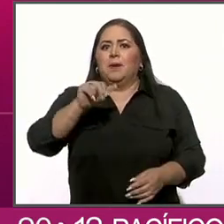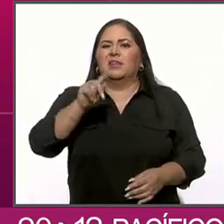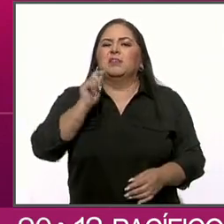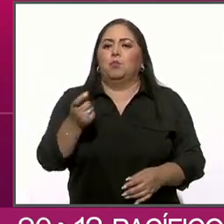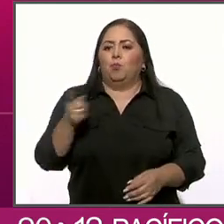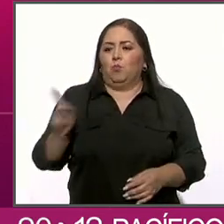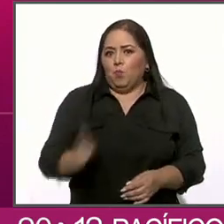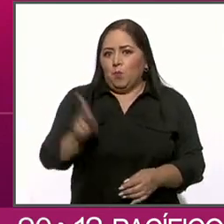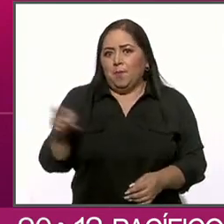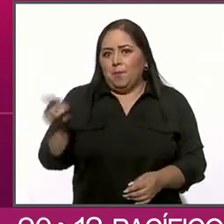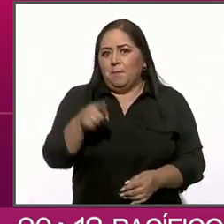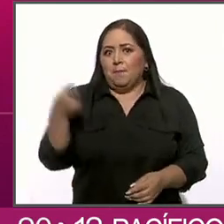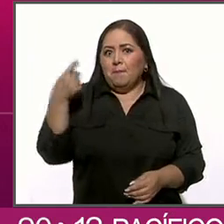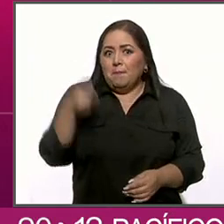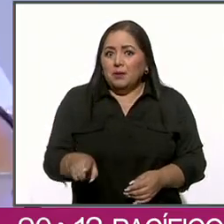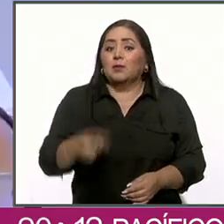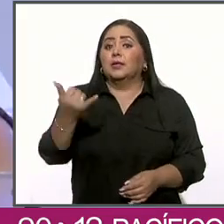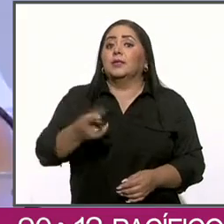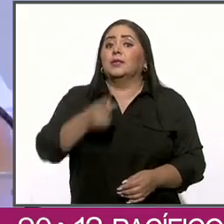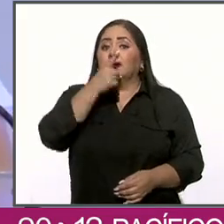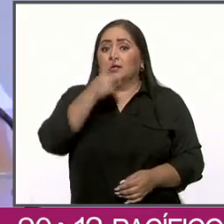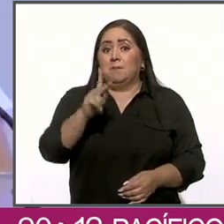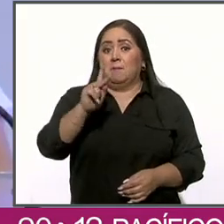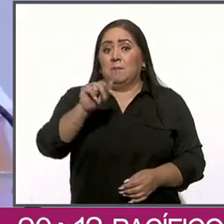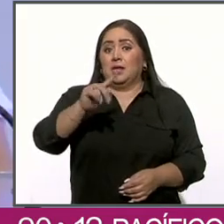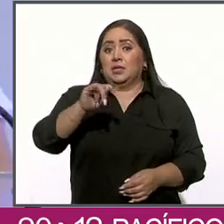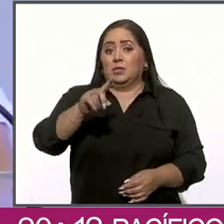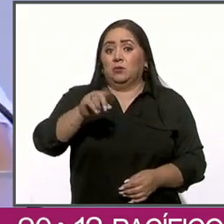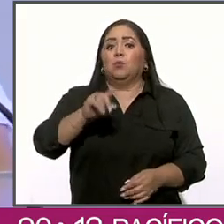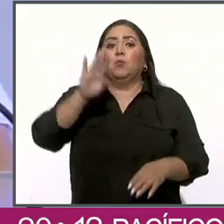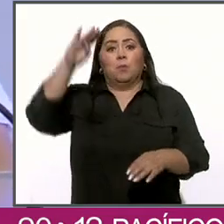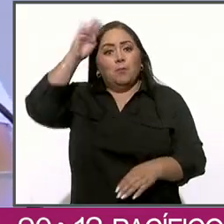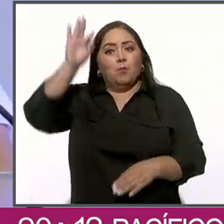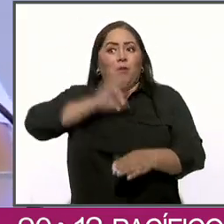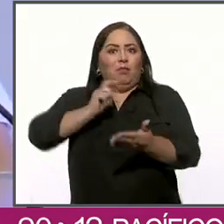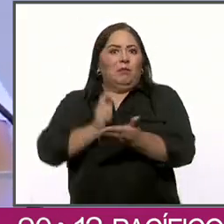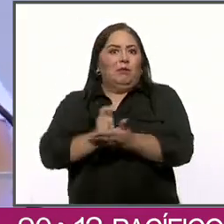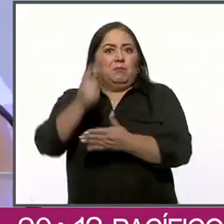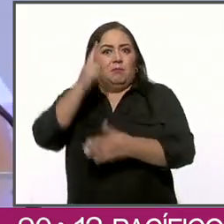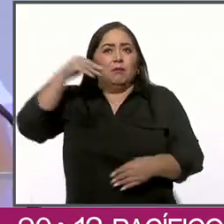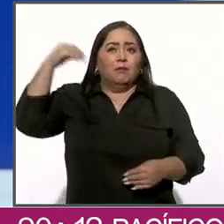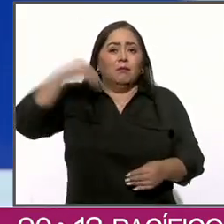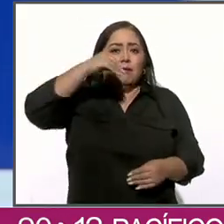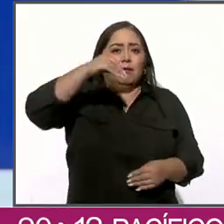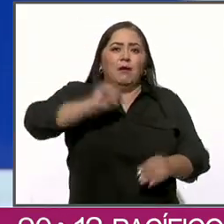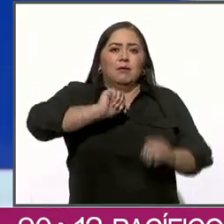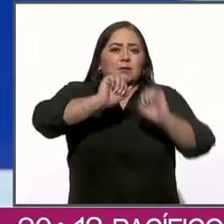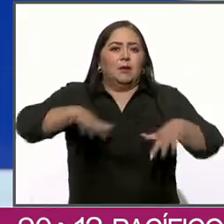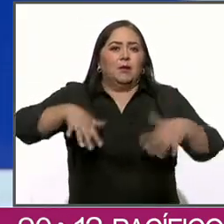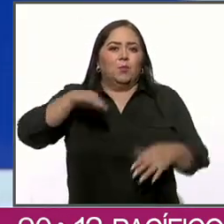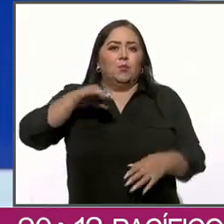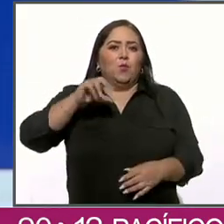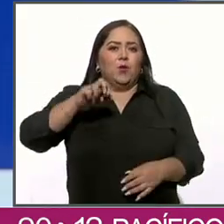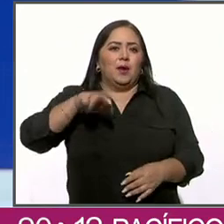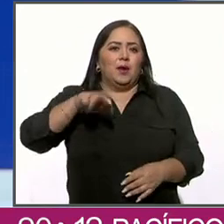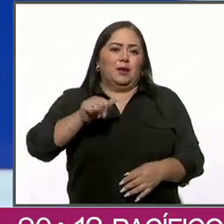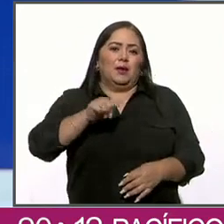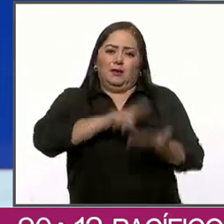manda. Descartó también que el partido vaya a financiar a los aspirantes en su recorrido por las asambleas de Morena en todo el país.